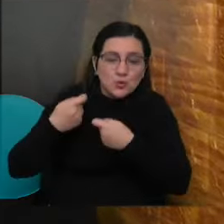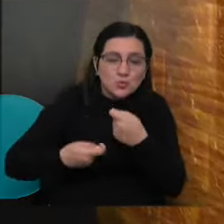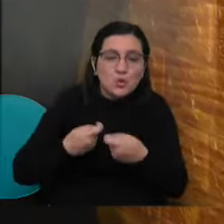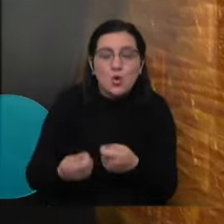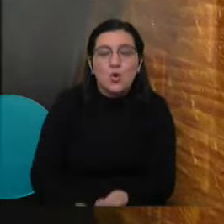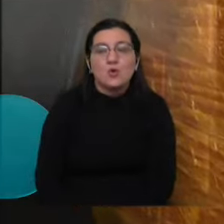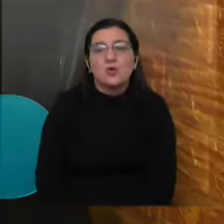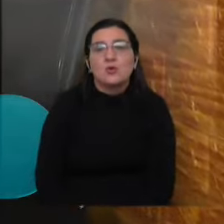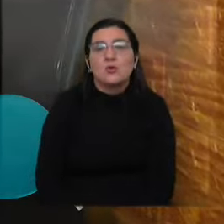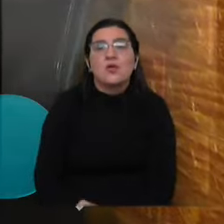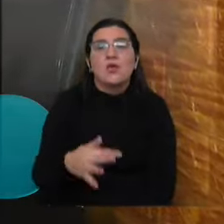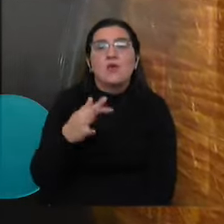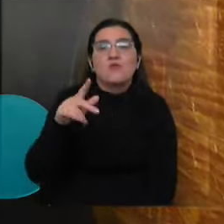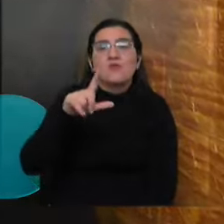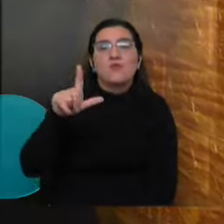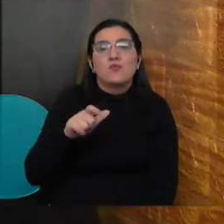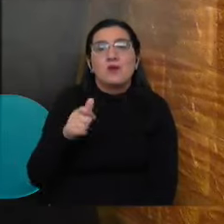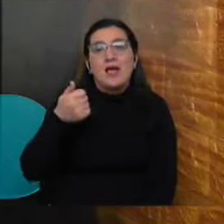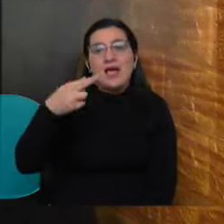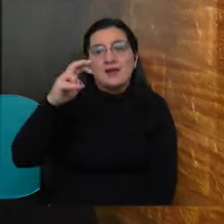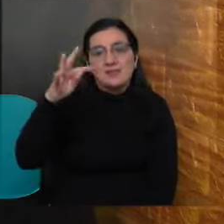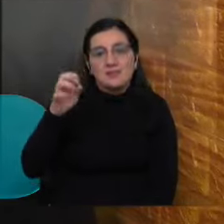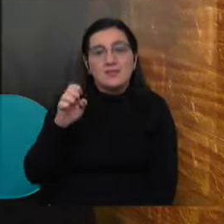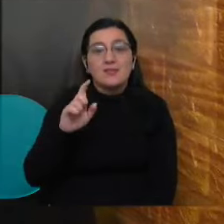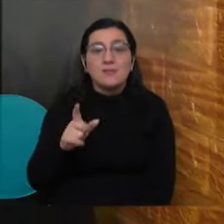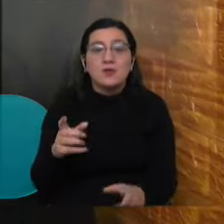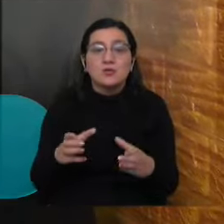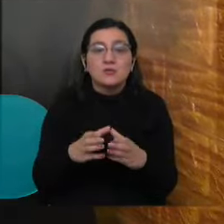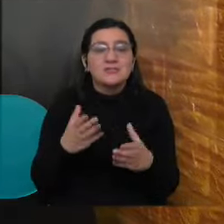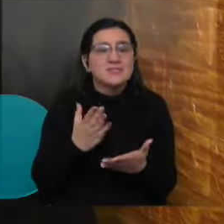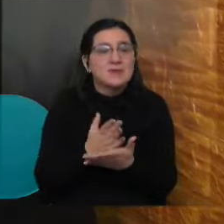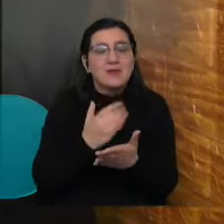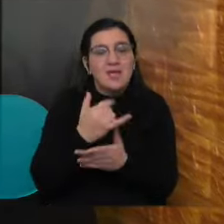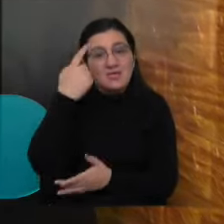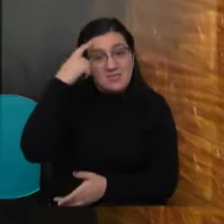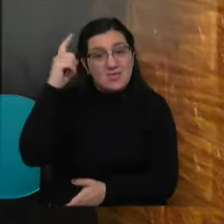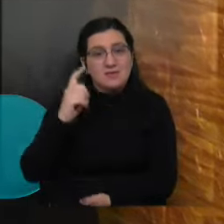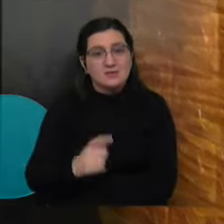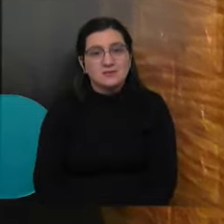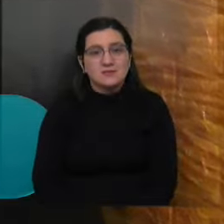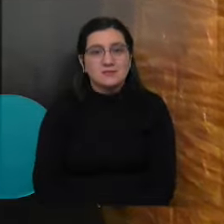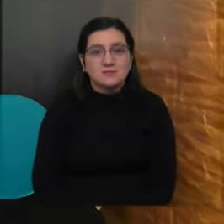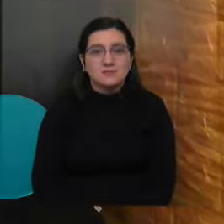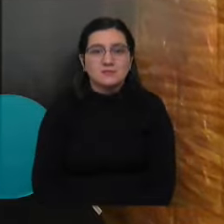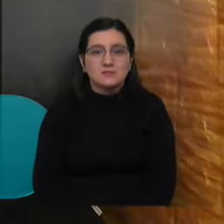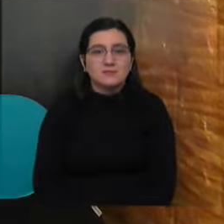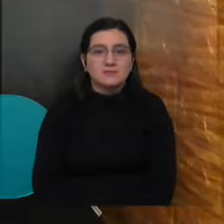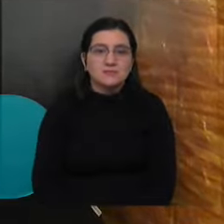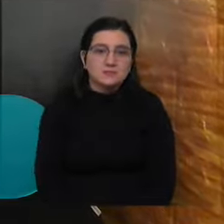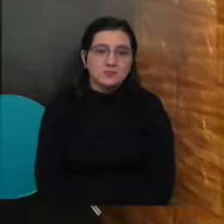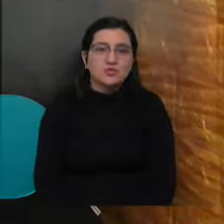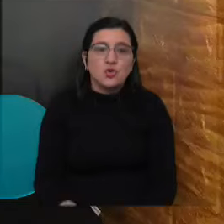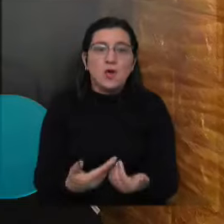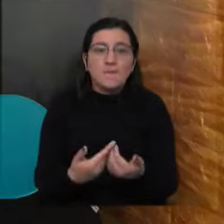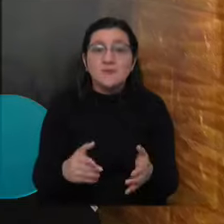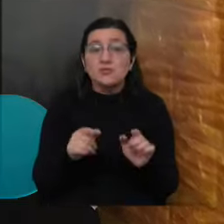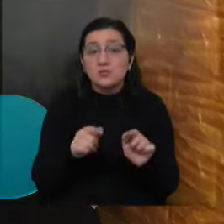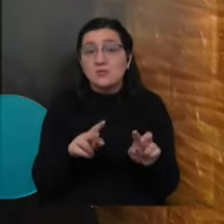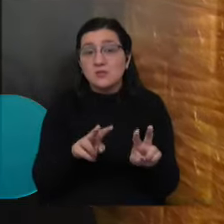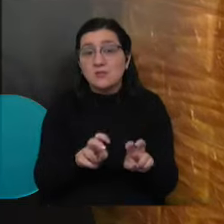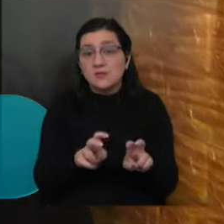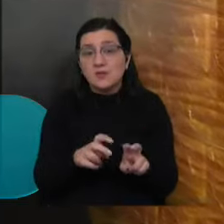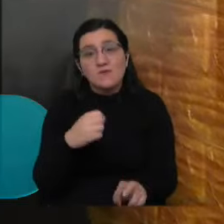arty la barra viste los muchachos que siempre siempre Tienen alguna idea y si si bien arranco con con eso